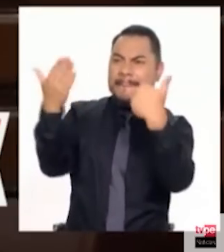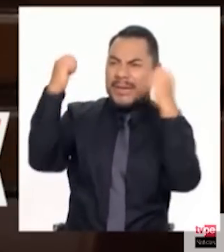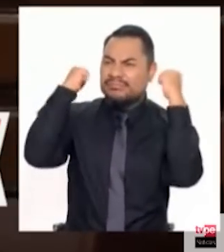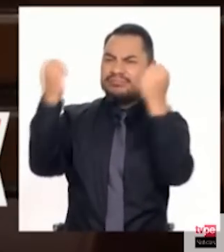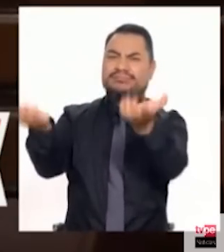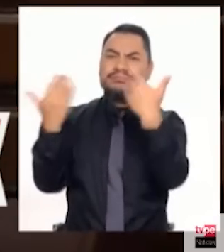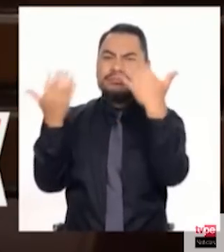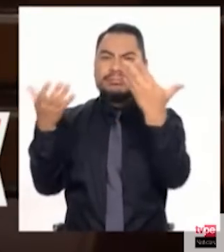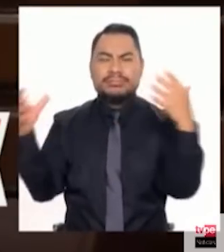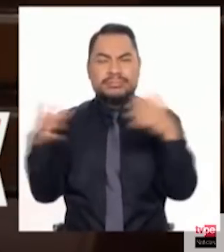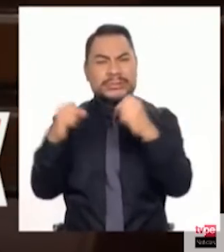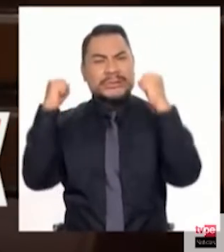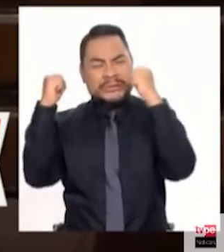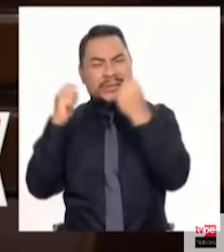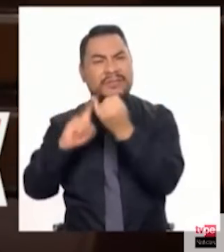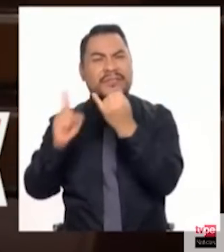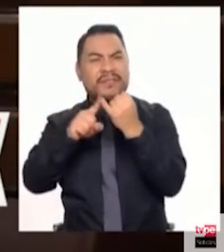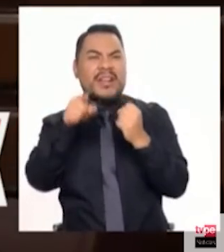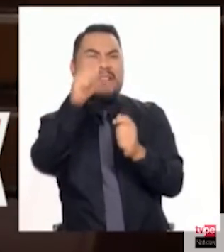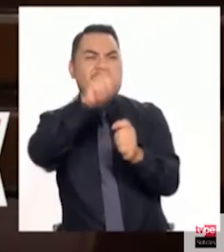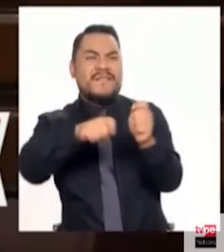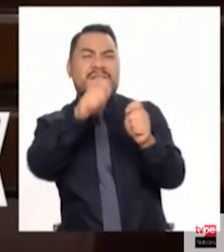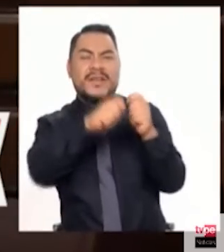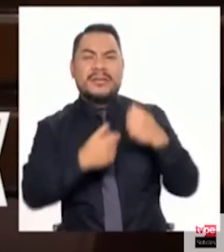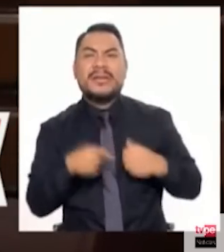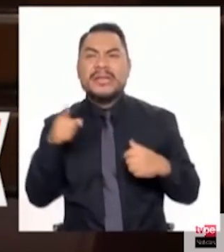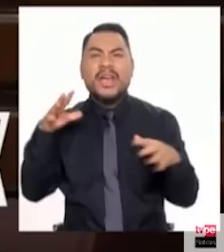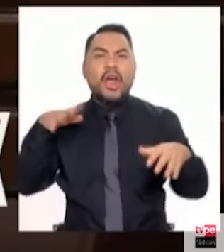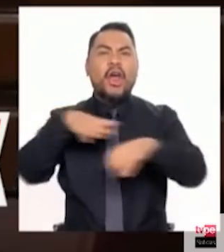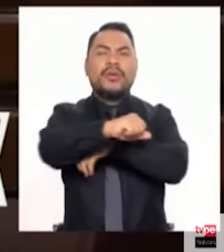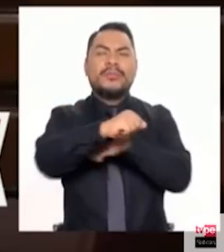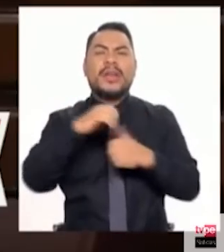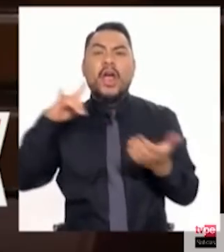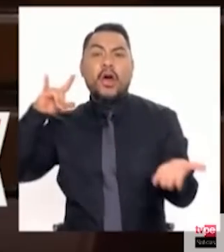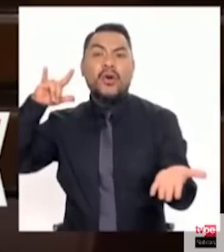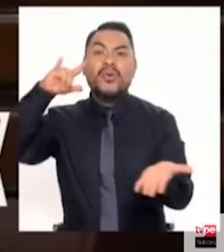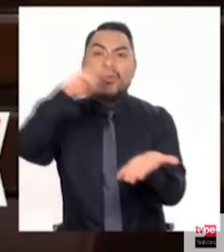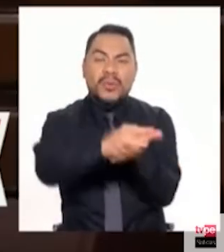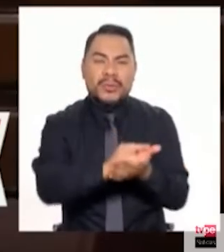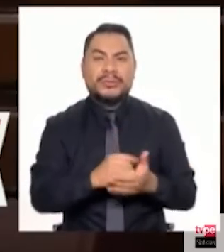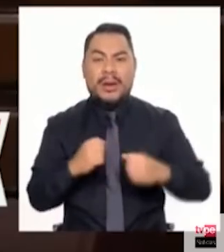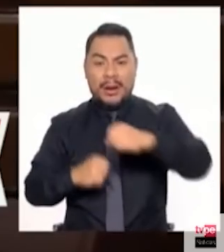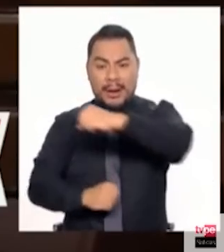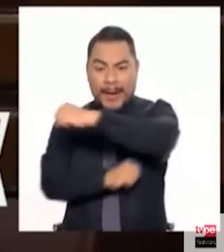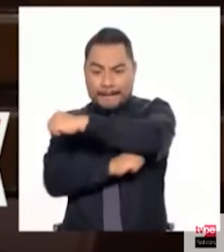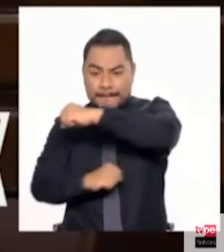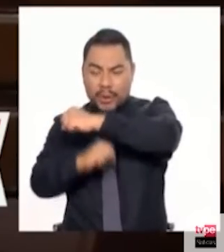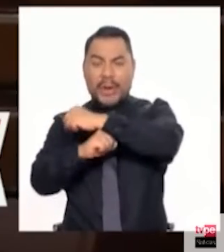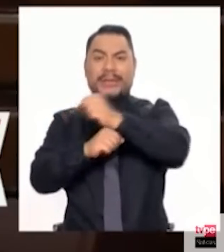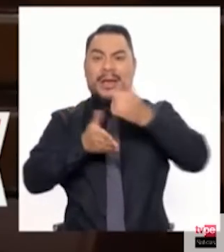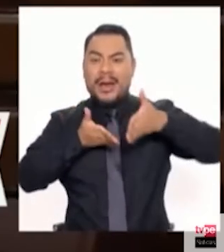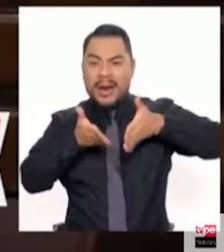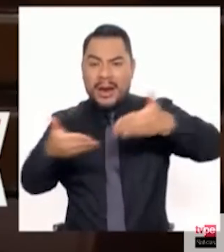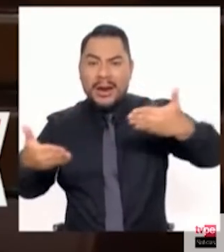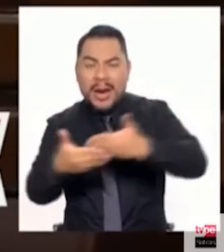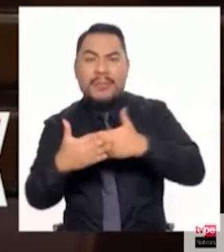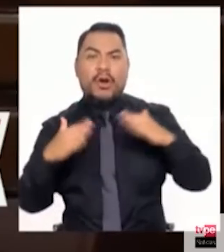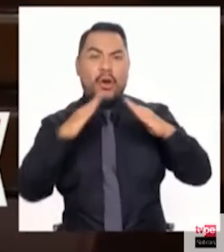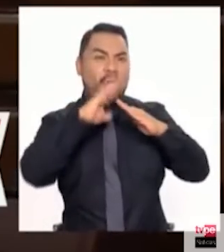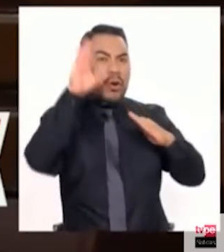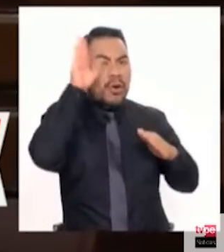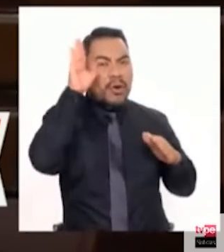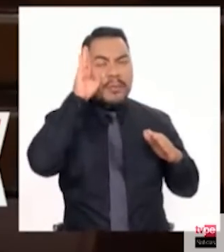valiosos activos críticos como aeropuertos puentes carreteras comisarías